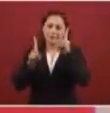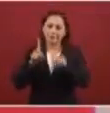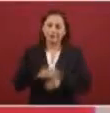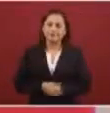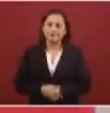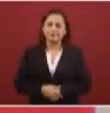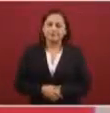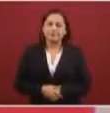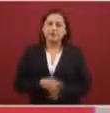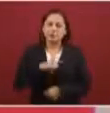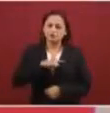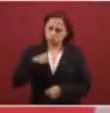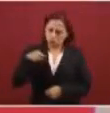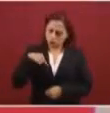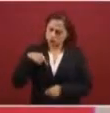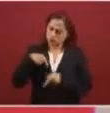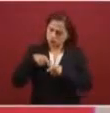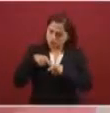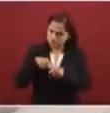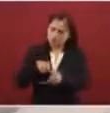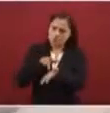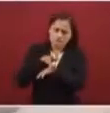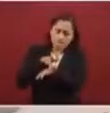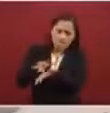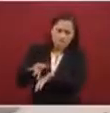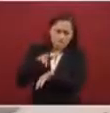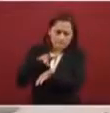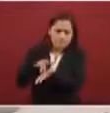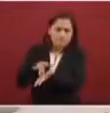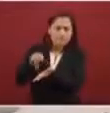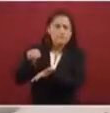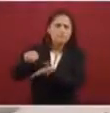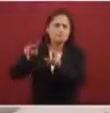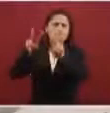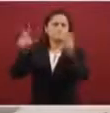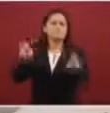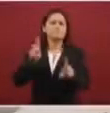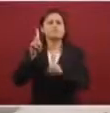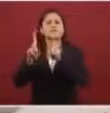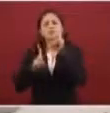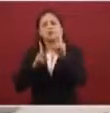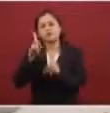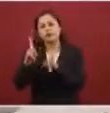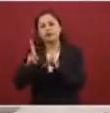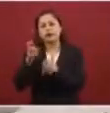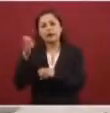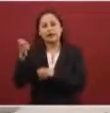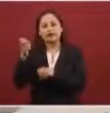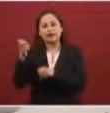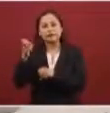Vamos a seguir apoyando el deporte. Es una prioridad.